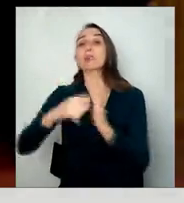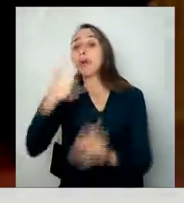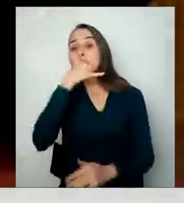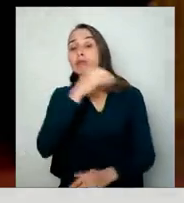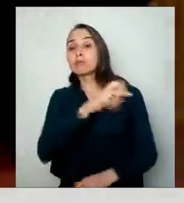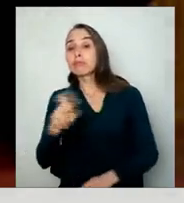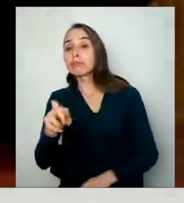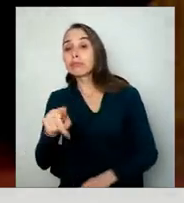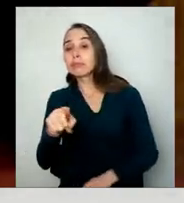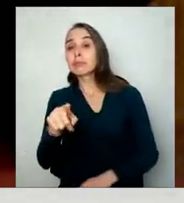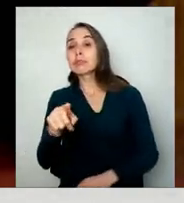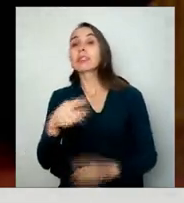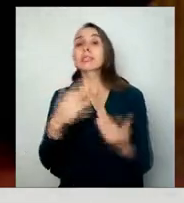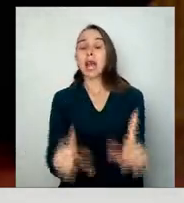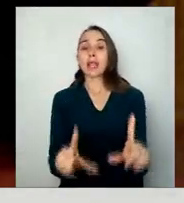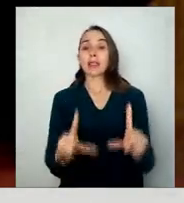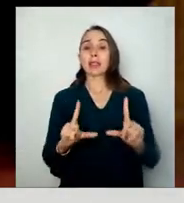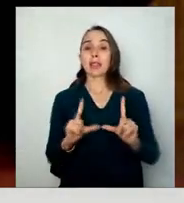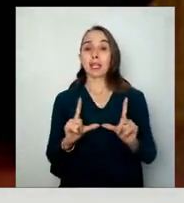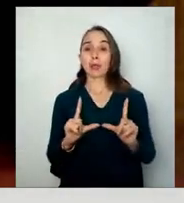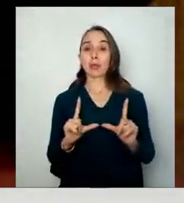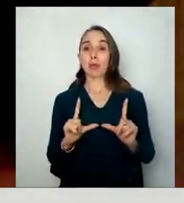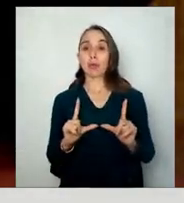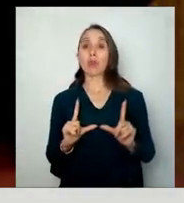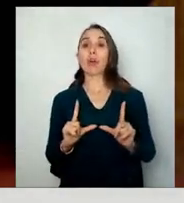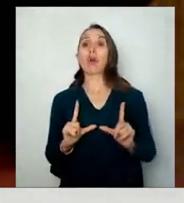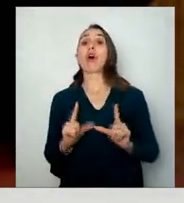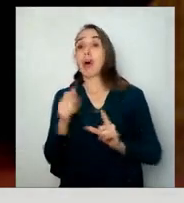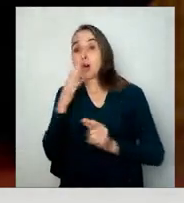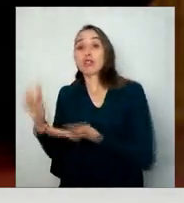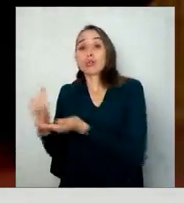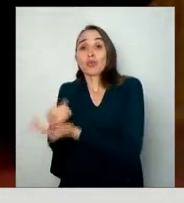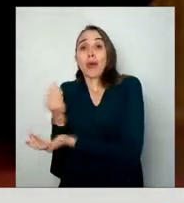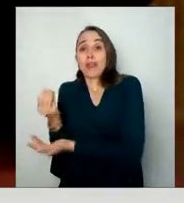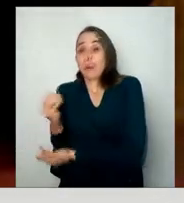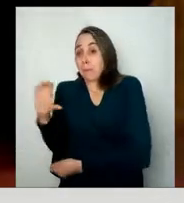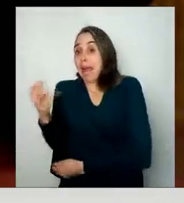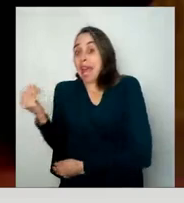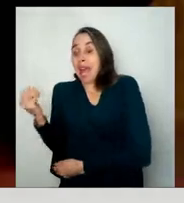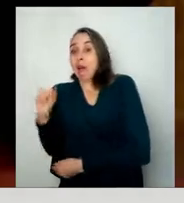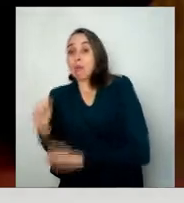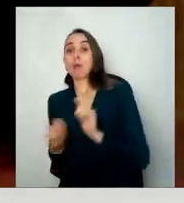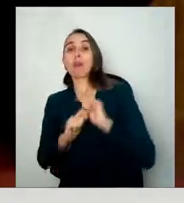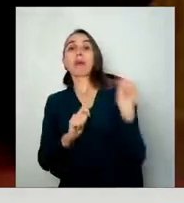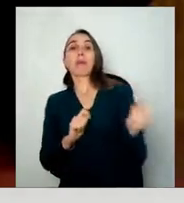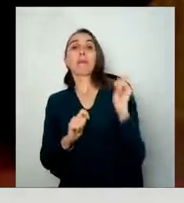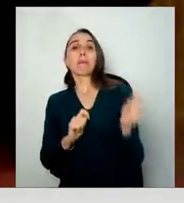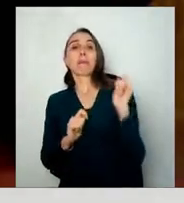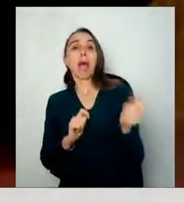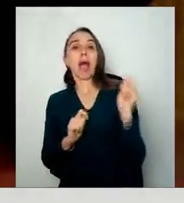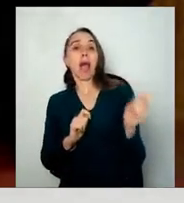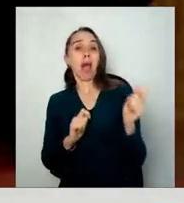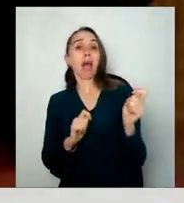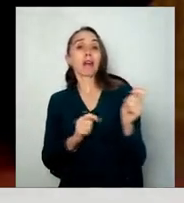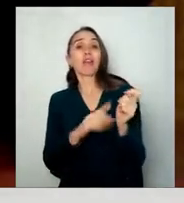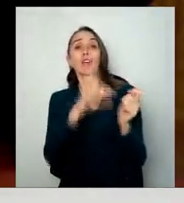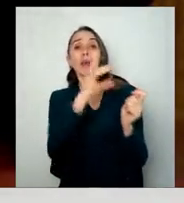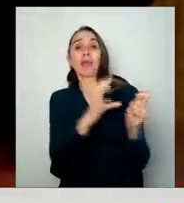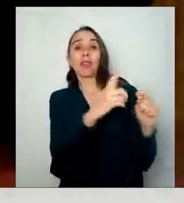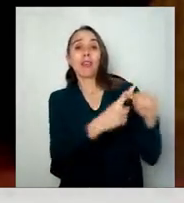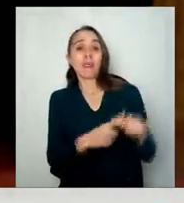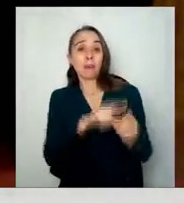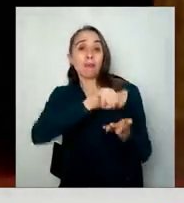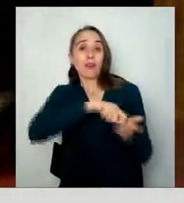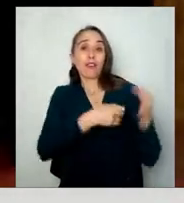la obtención del título ellos se encontrarán en mejores condiciones económicas para cumplir debidamente con sus obligaciones contraídas este criterio ha sido